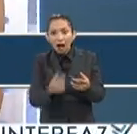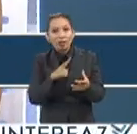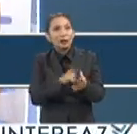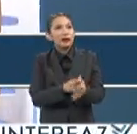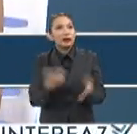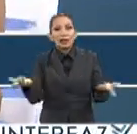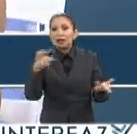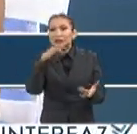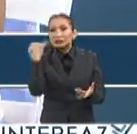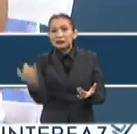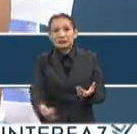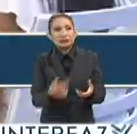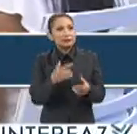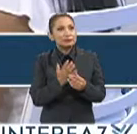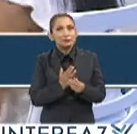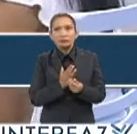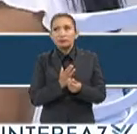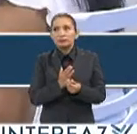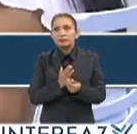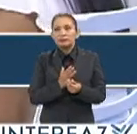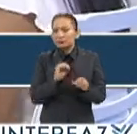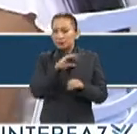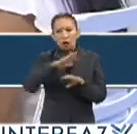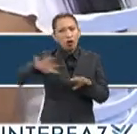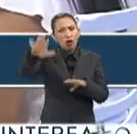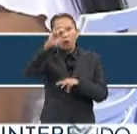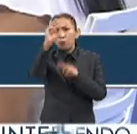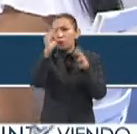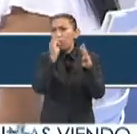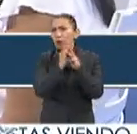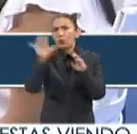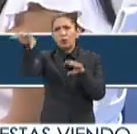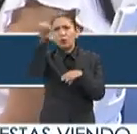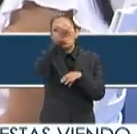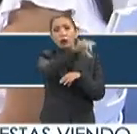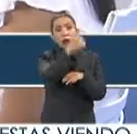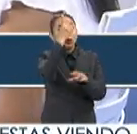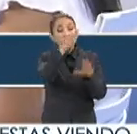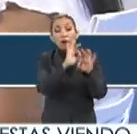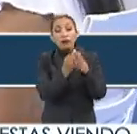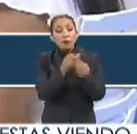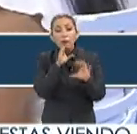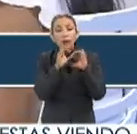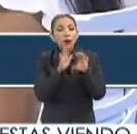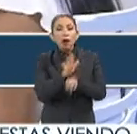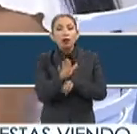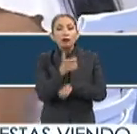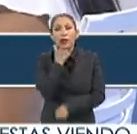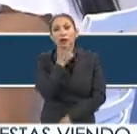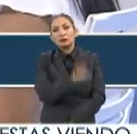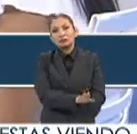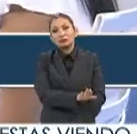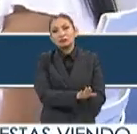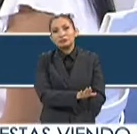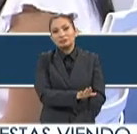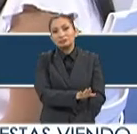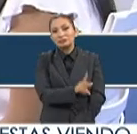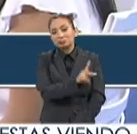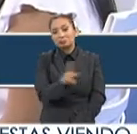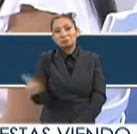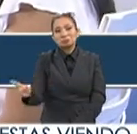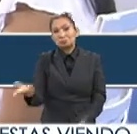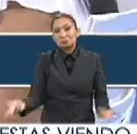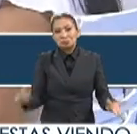Alemania, Chile, de todas partes del mundo. Y la única forma de comunicarnos era el inglés. Así que yo creo